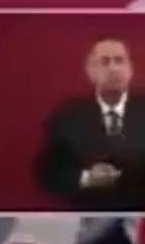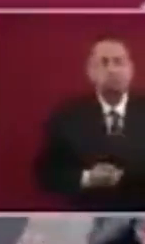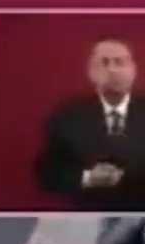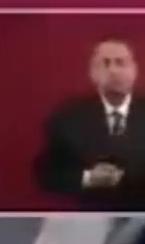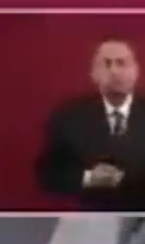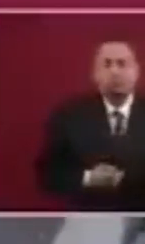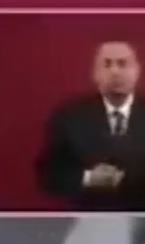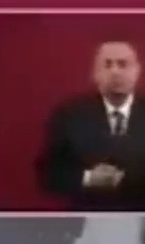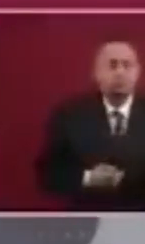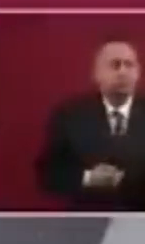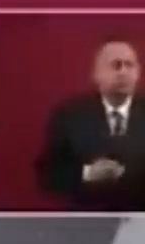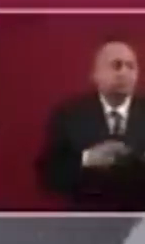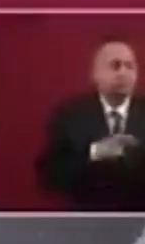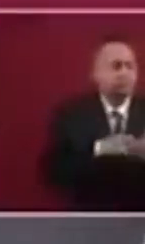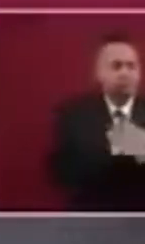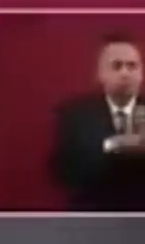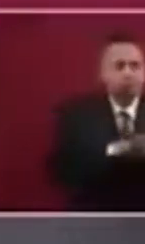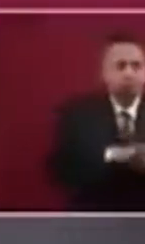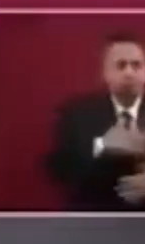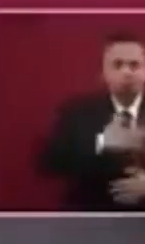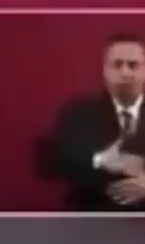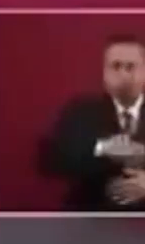no les han hecho justicia,